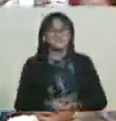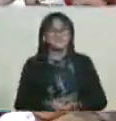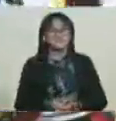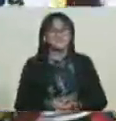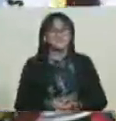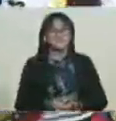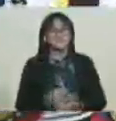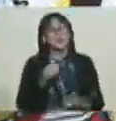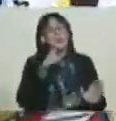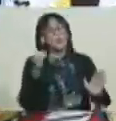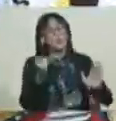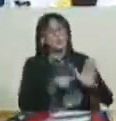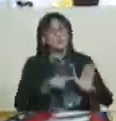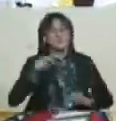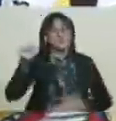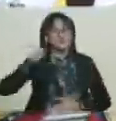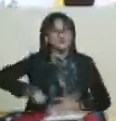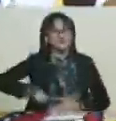y lo cumpliré